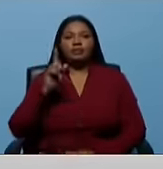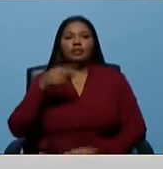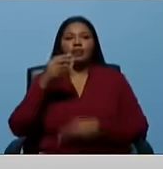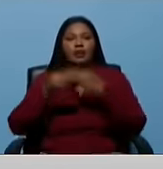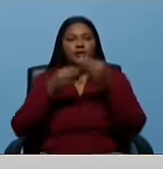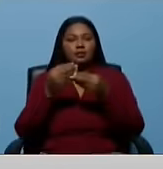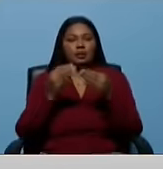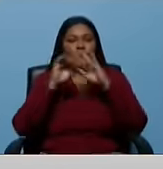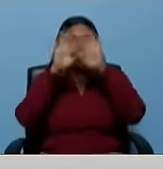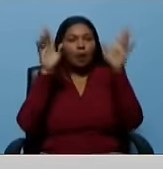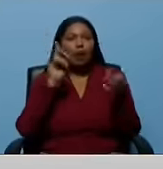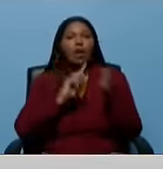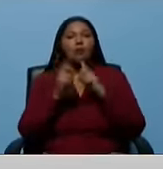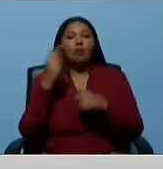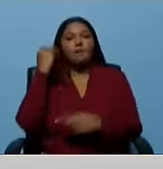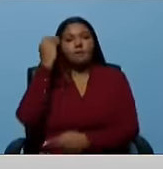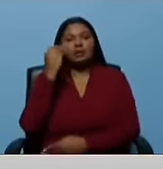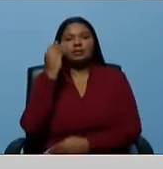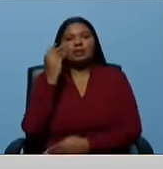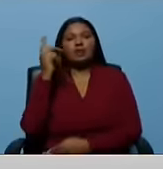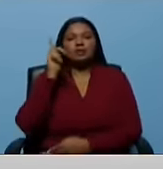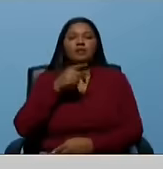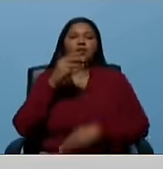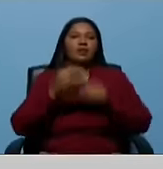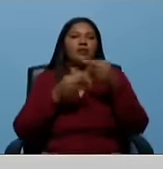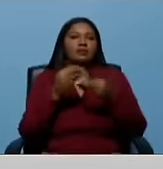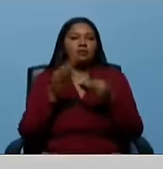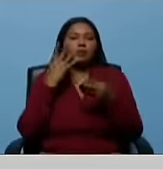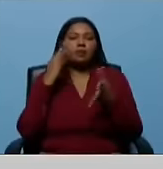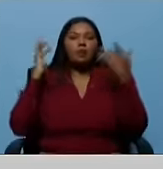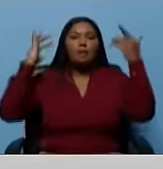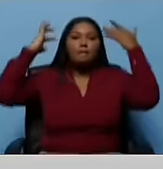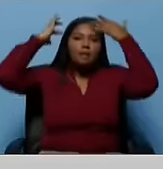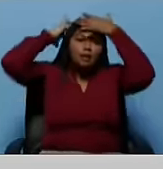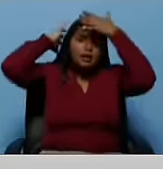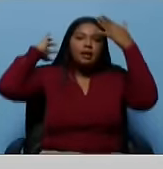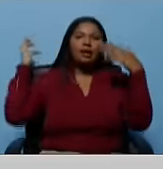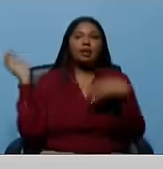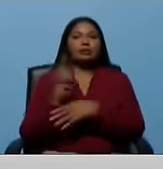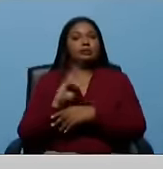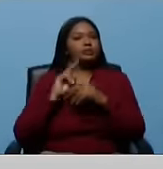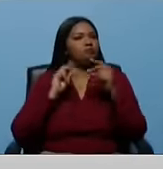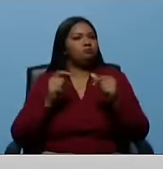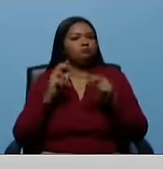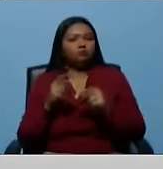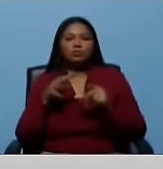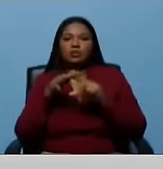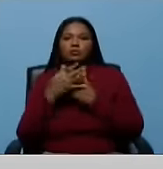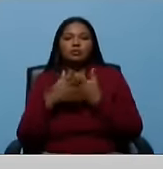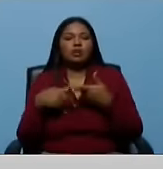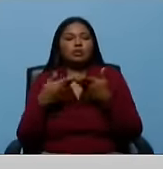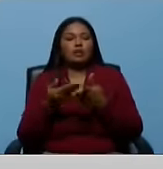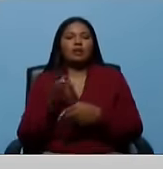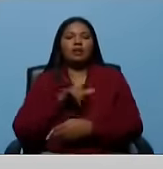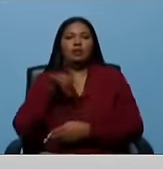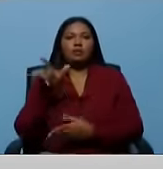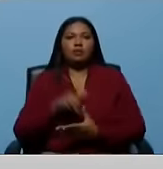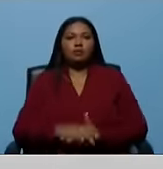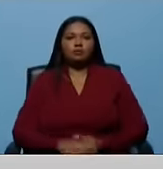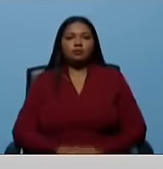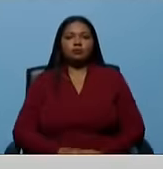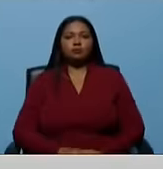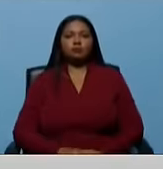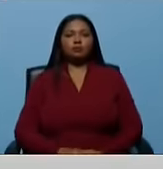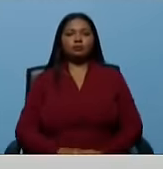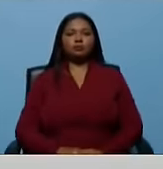supuesto que hay los que creen que es lo que tienen que hacer no como fue el caso de mi ley que incluso aceleró la la la la entrega y y y y facilitó eso